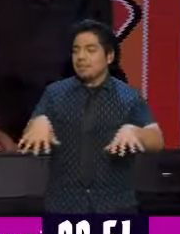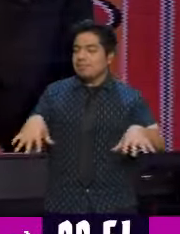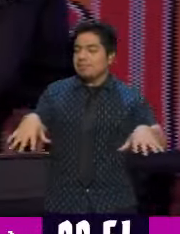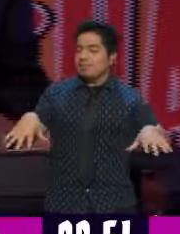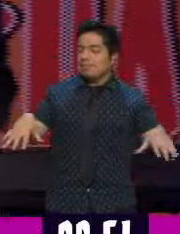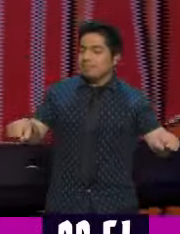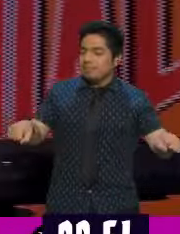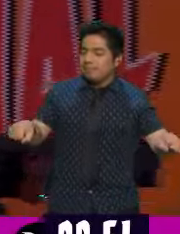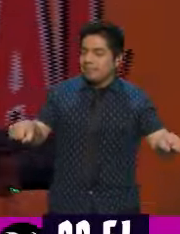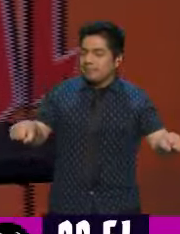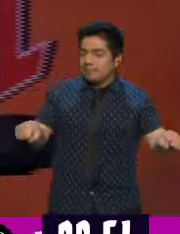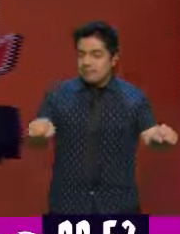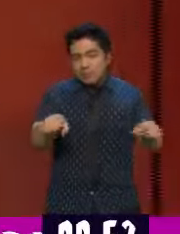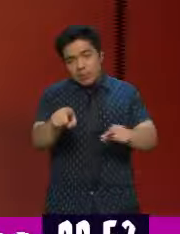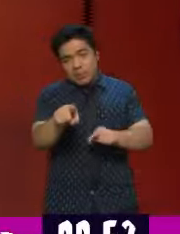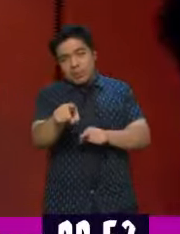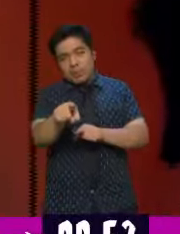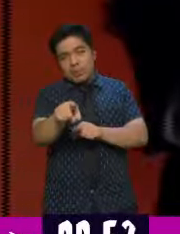perdido. Tu